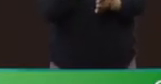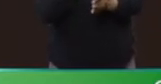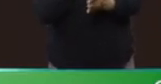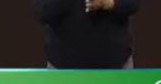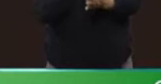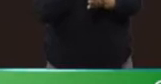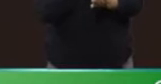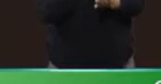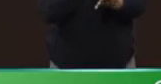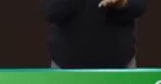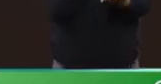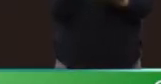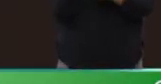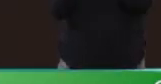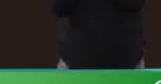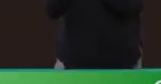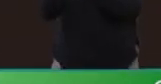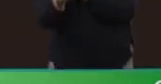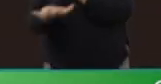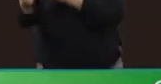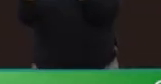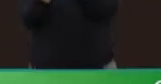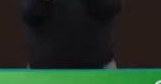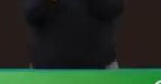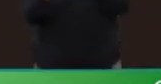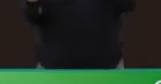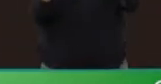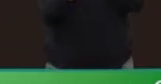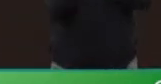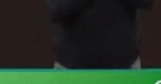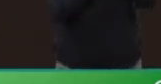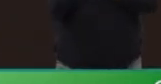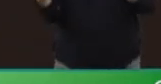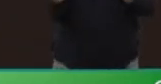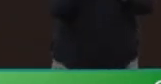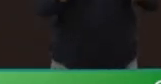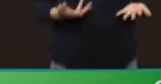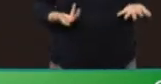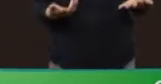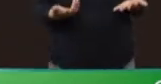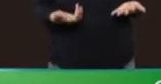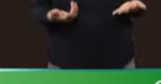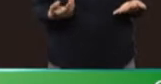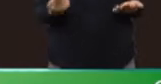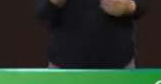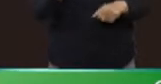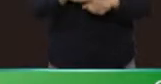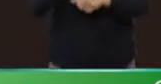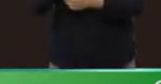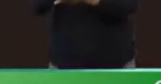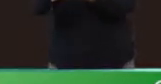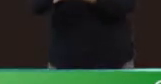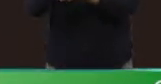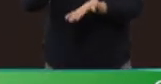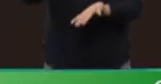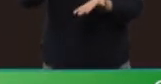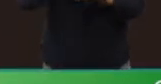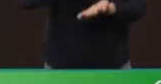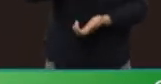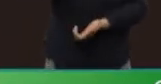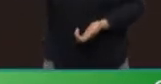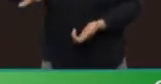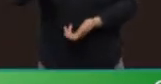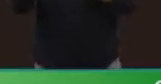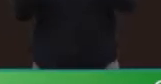echarle un ojo a esto no solamente llevarlo al Rango constitucional y no recibir un mayor apoyo creo que el sector pesquero es de los más